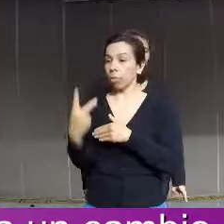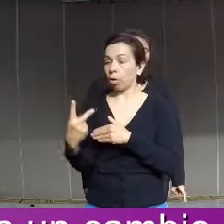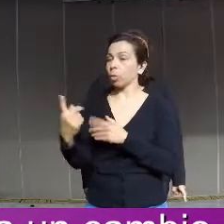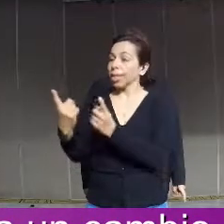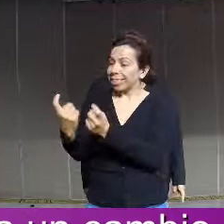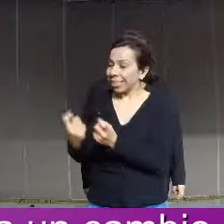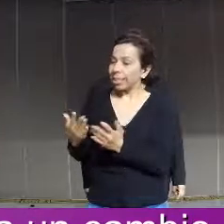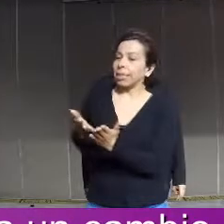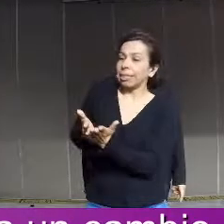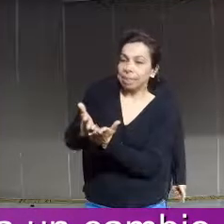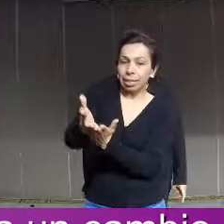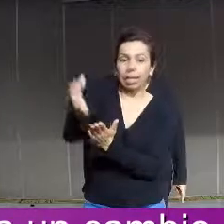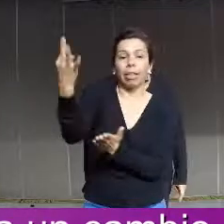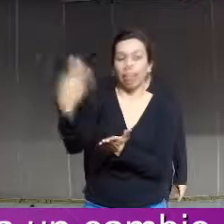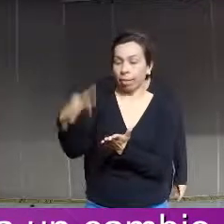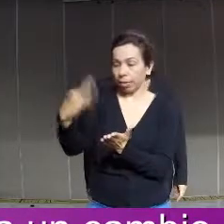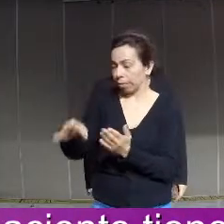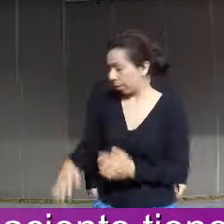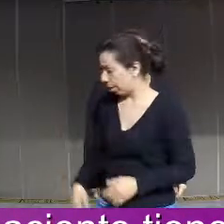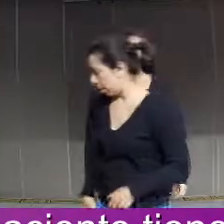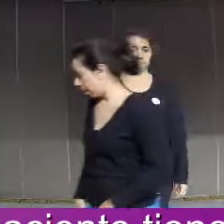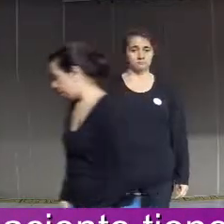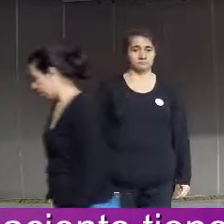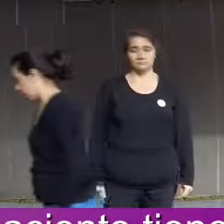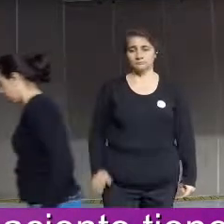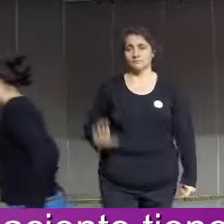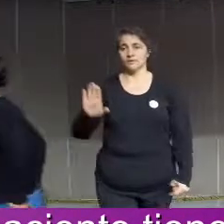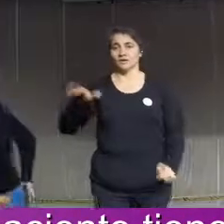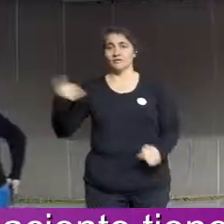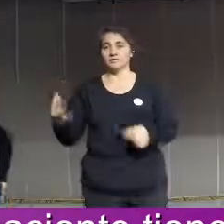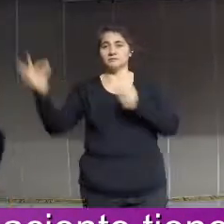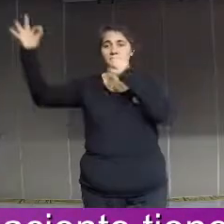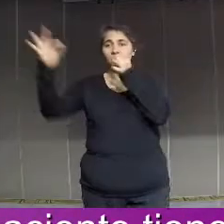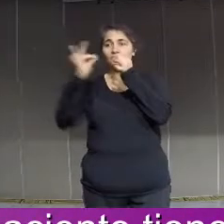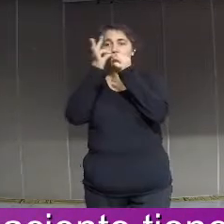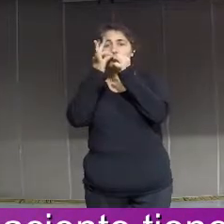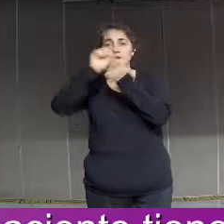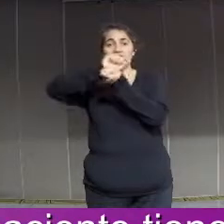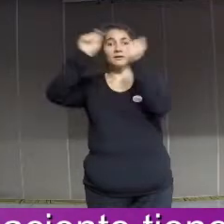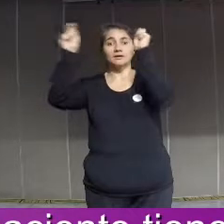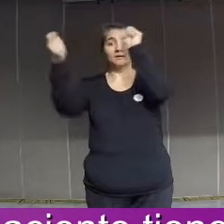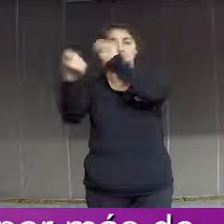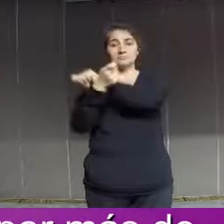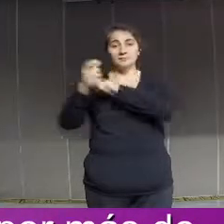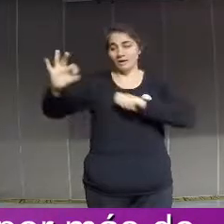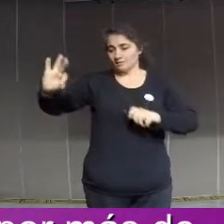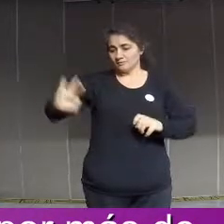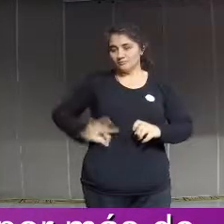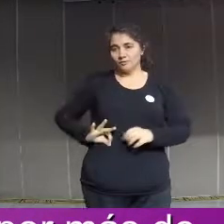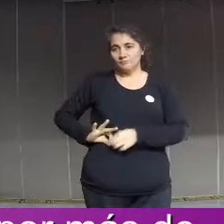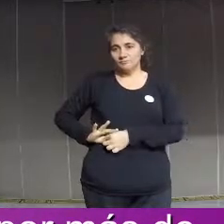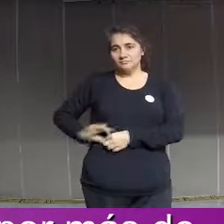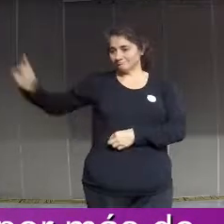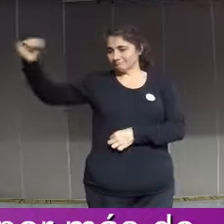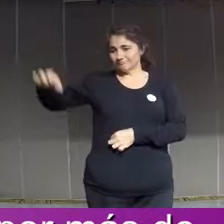necesitando, como vía de alimentación va a necesitar una gastrotomía o el botón gástrico, ¿sí? La sonda nasogástrica no es aconsejable